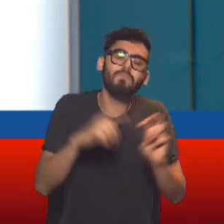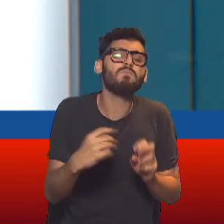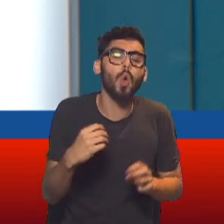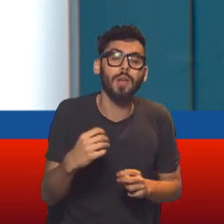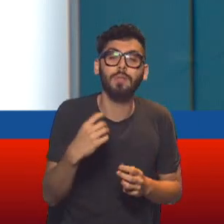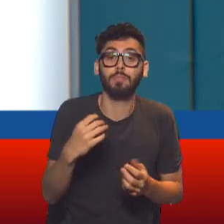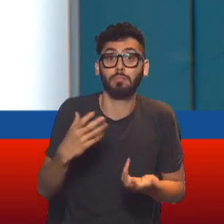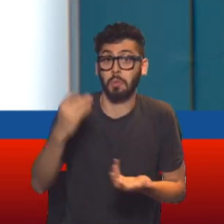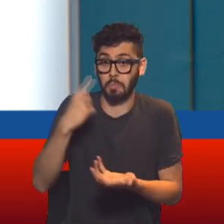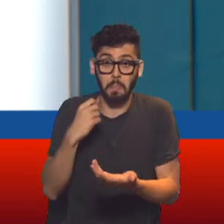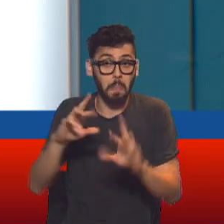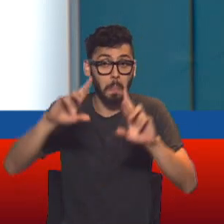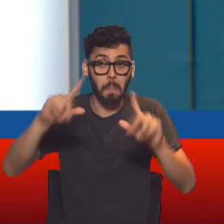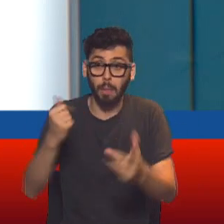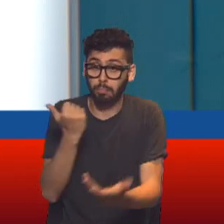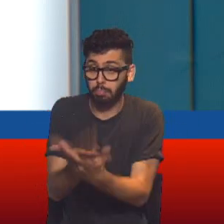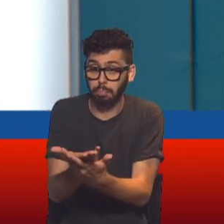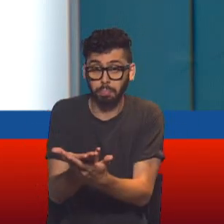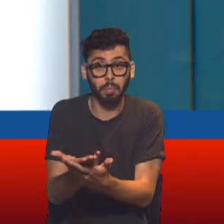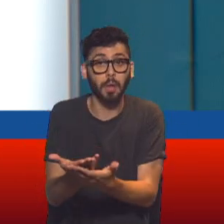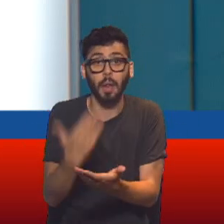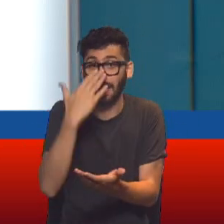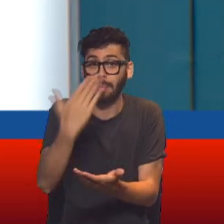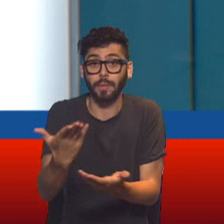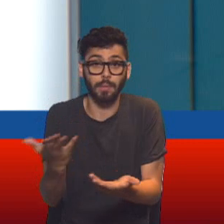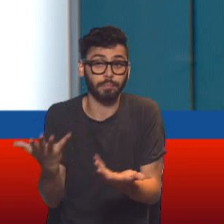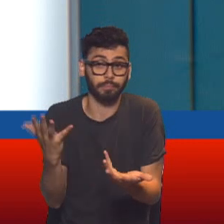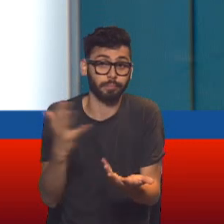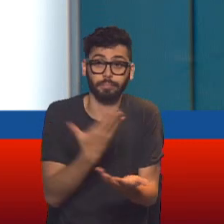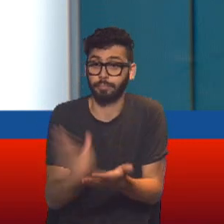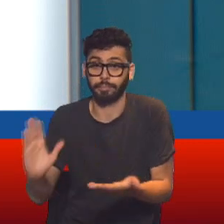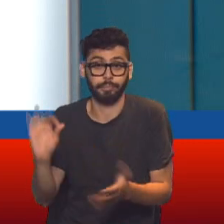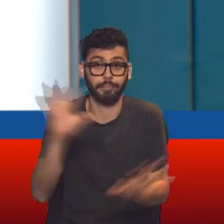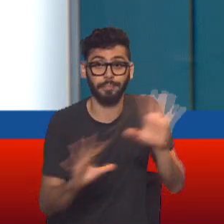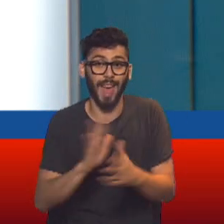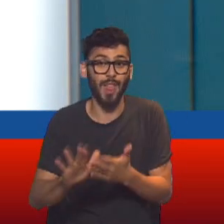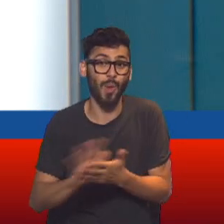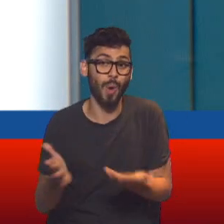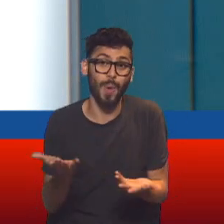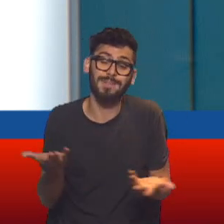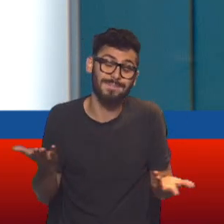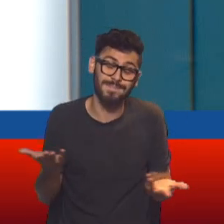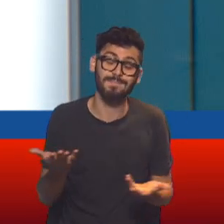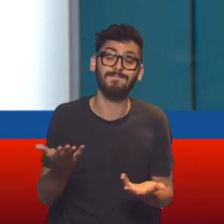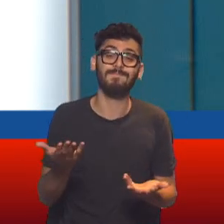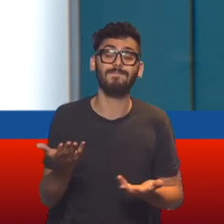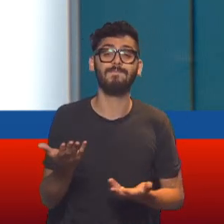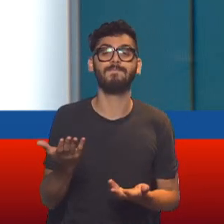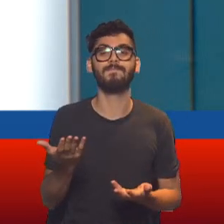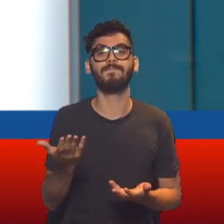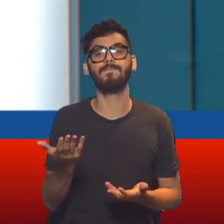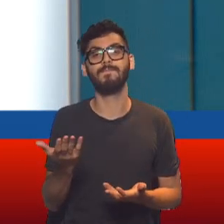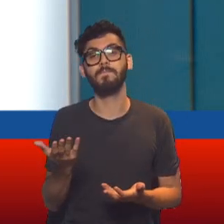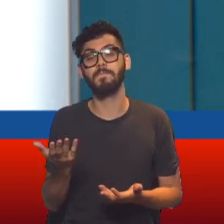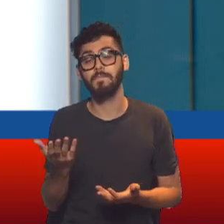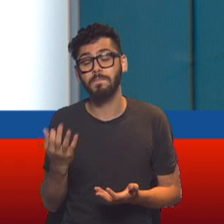presentado enormes planes que en muy poco tiempo hay que prácticamente dejarlos de costado. Creo que en muchos